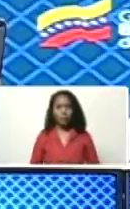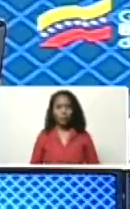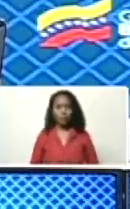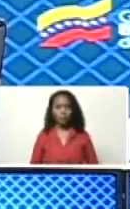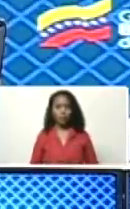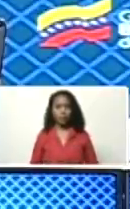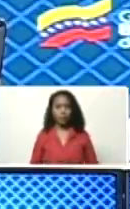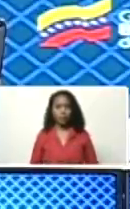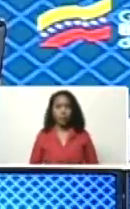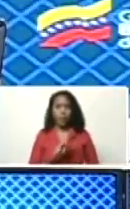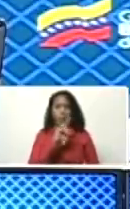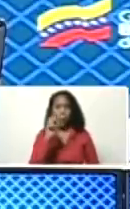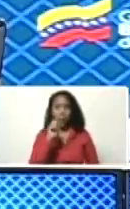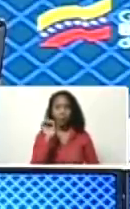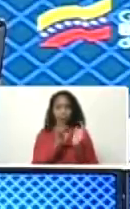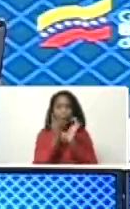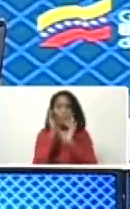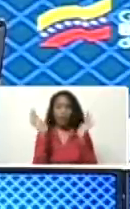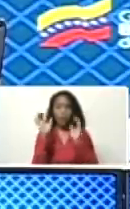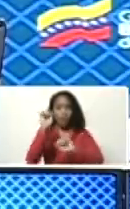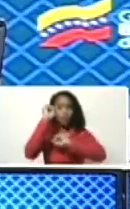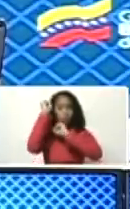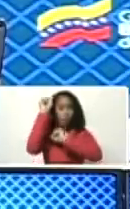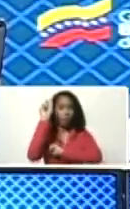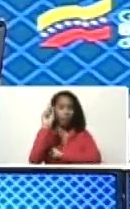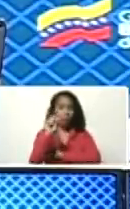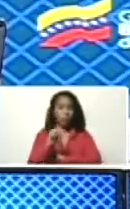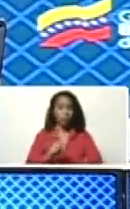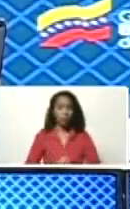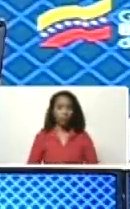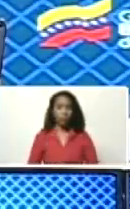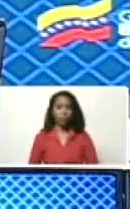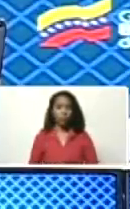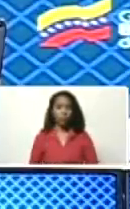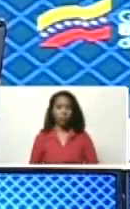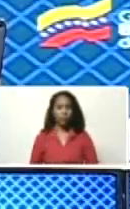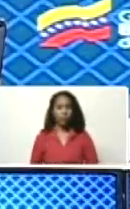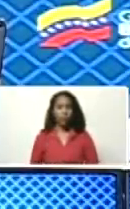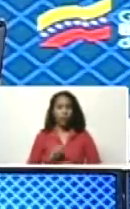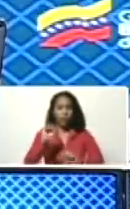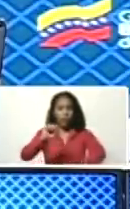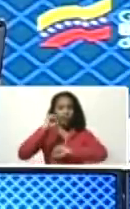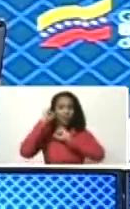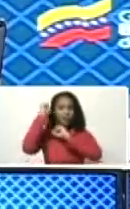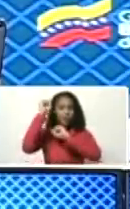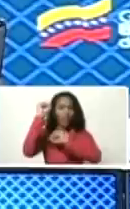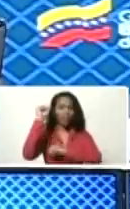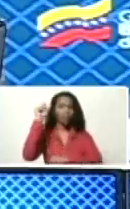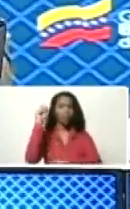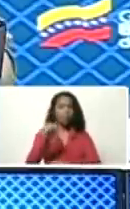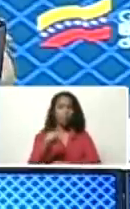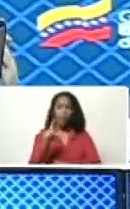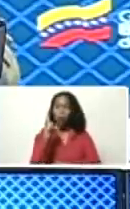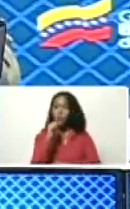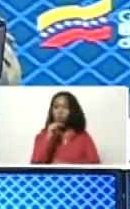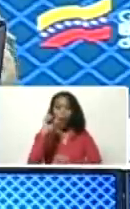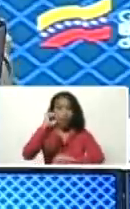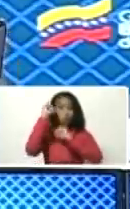Y 20 abriles de victorias también. De victorias. No hay victoria